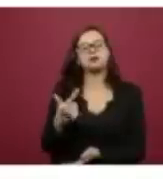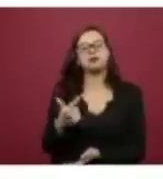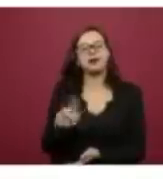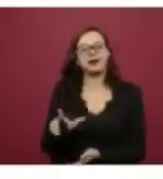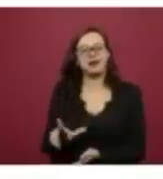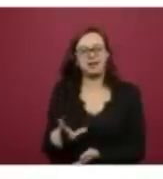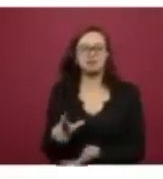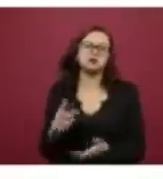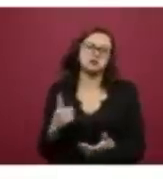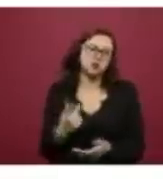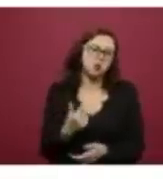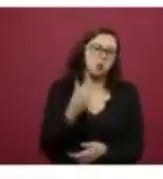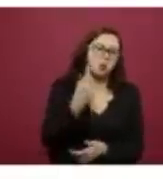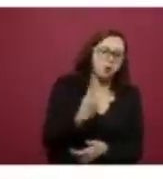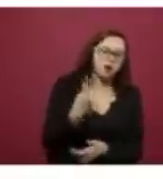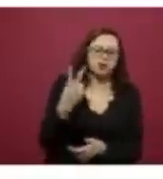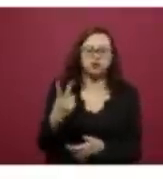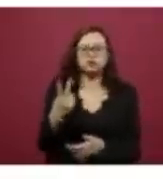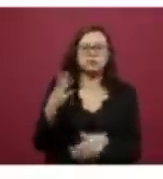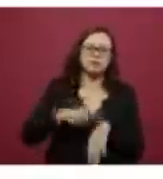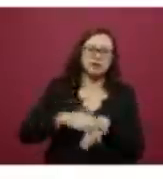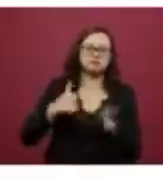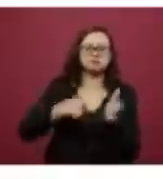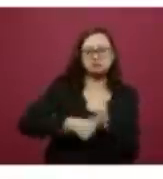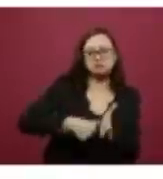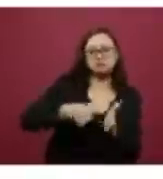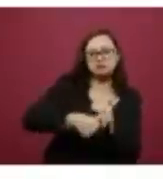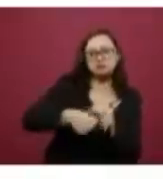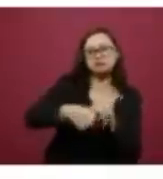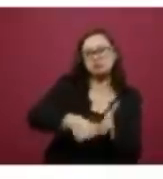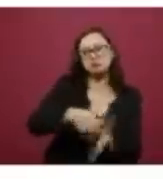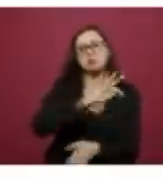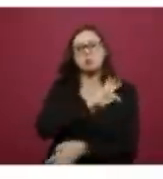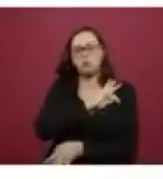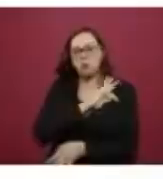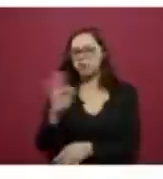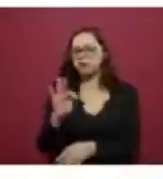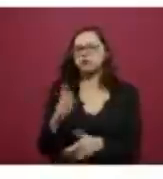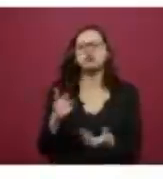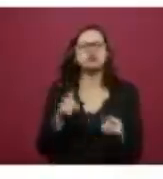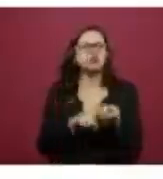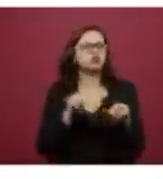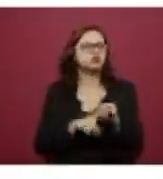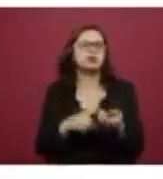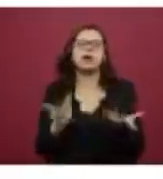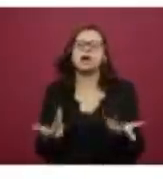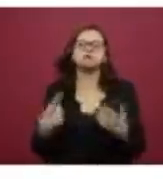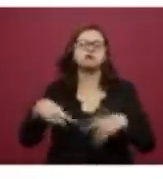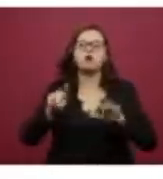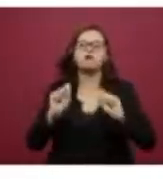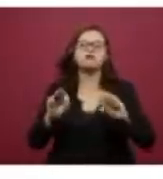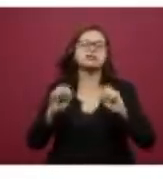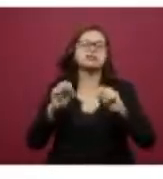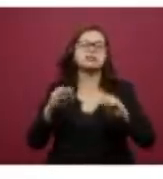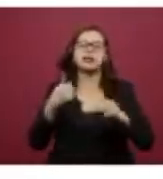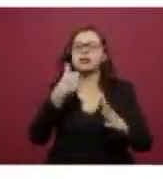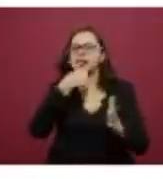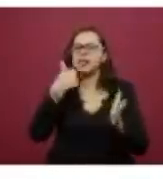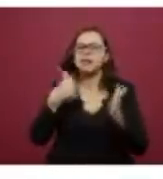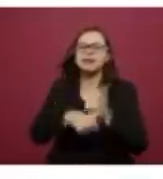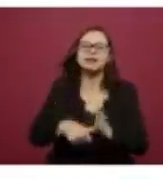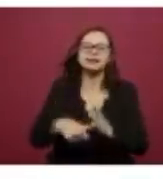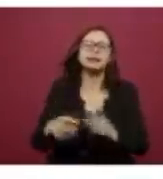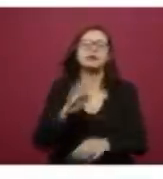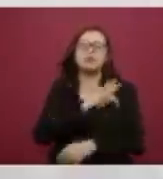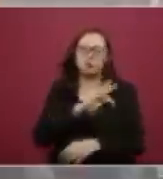adherir dos o más estampillas. Se pueden adquirir en cualquier oficina de correos al público, a través de la tienda